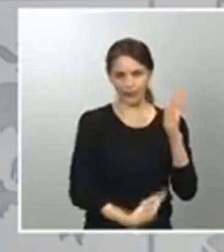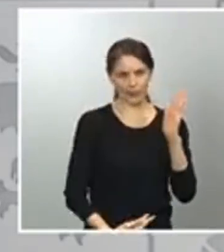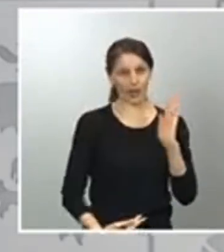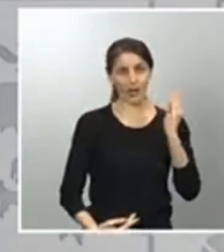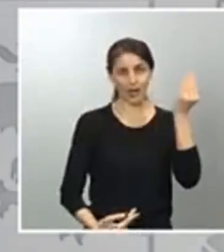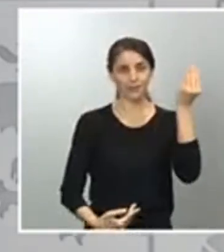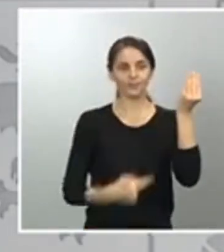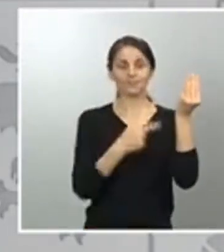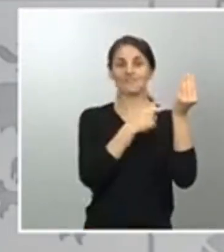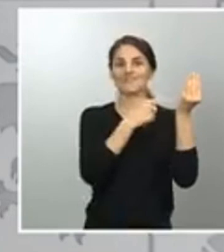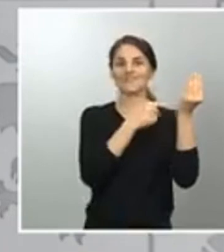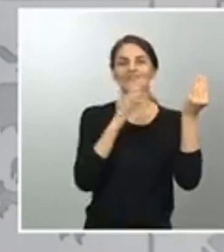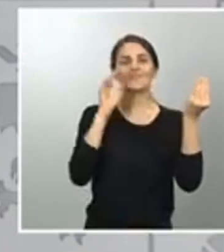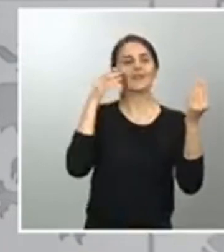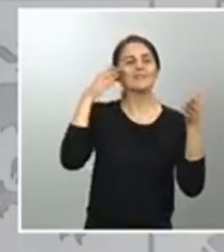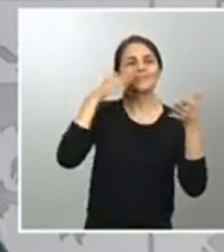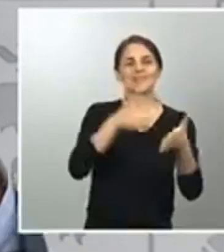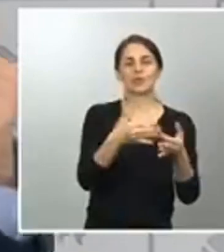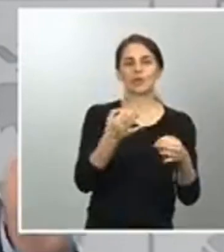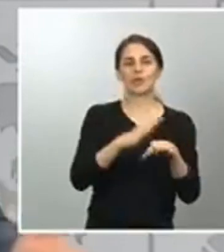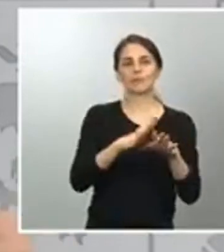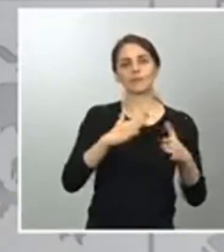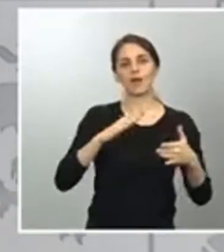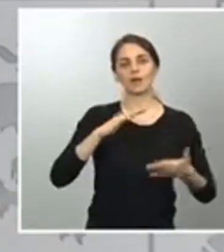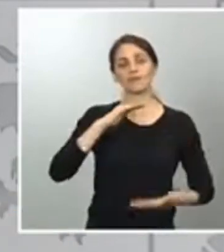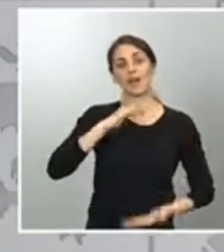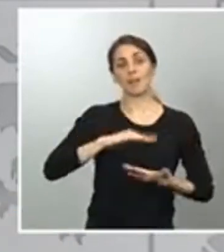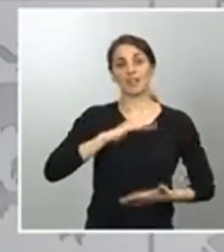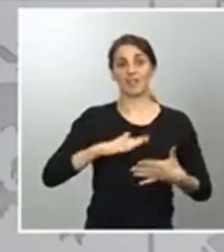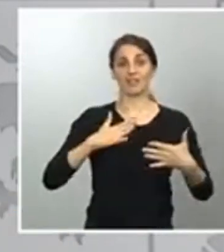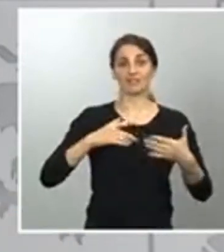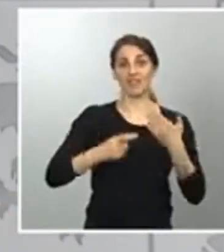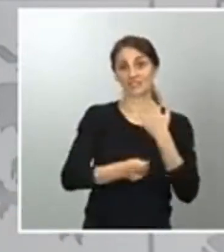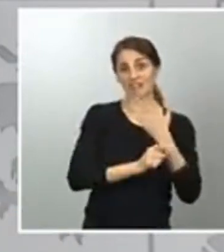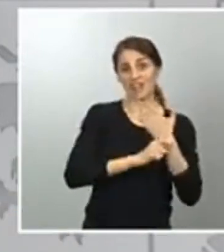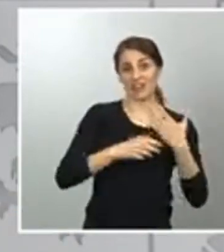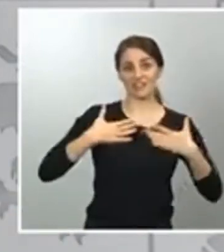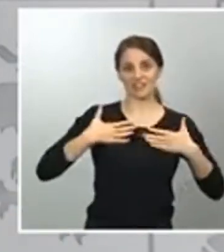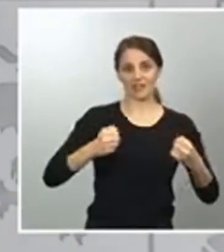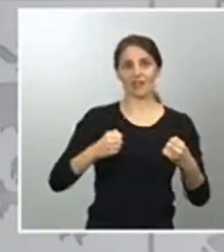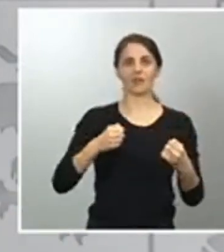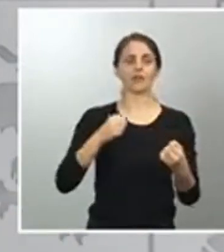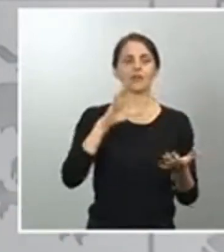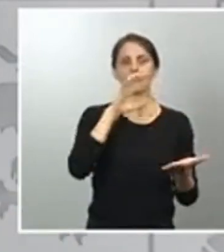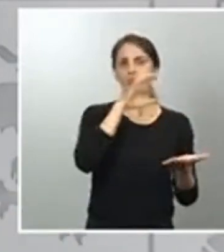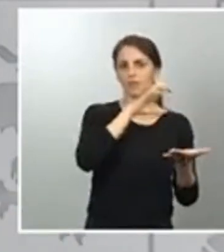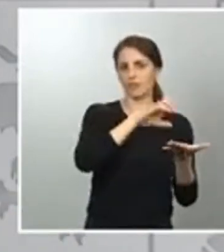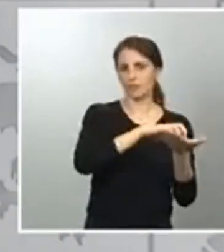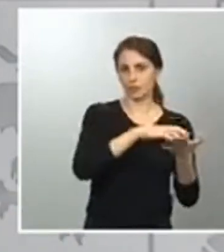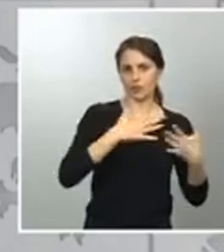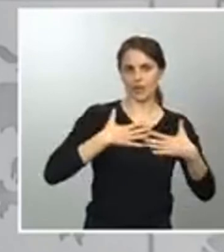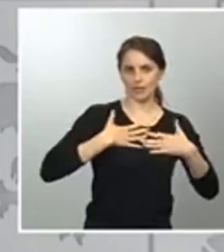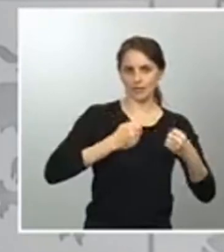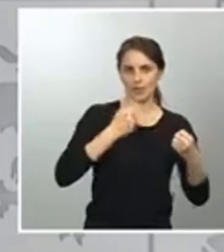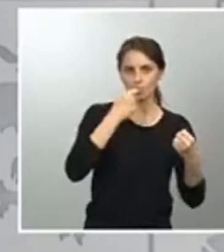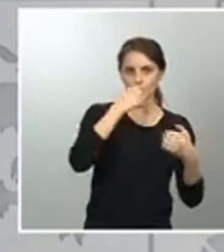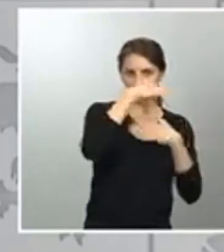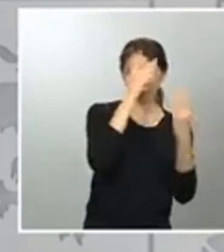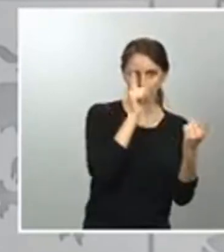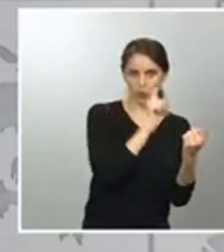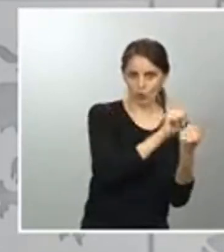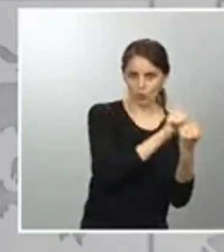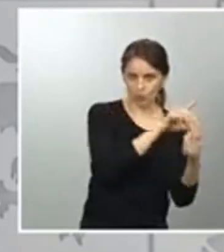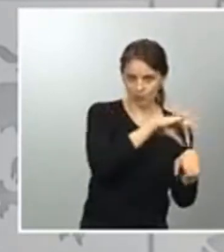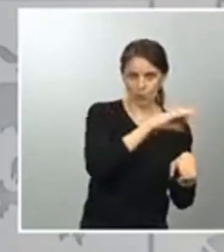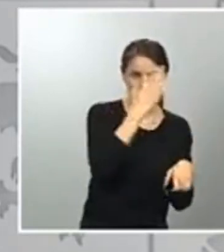capacidades estratégicas de sanidad, es decir, atención primaria, número de camas UCI en las unidades de acción, en este